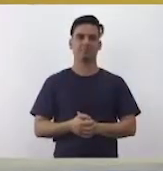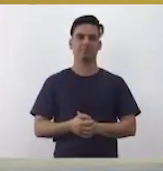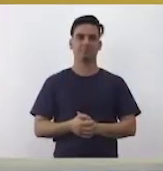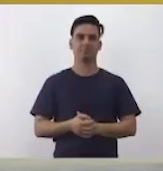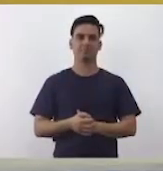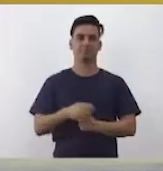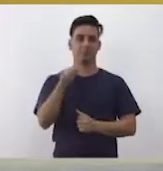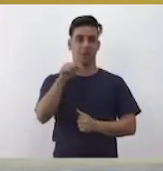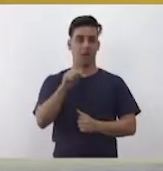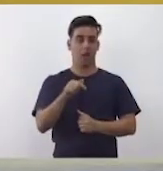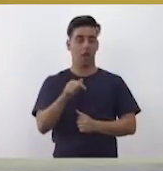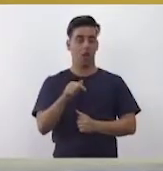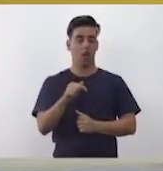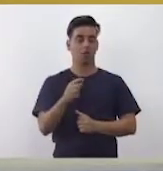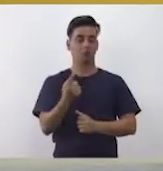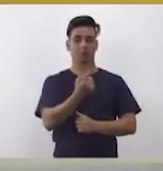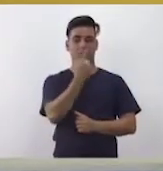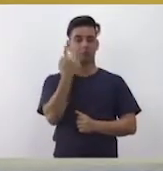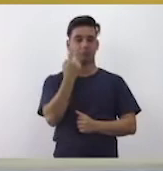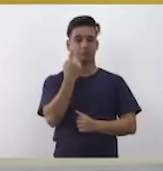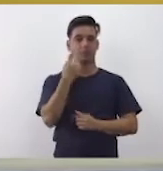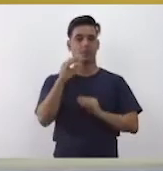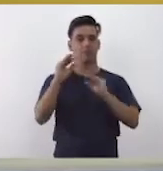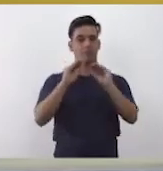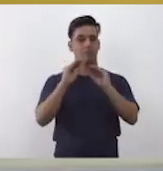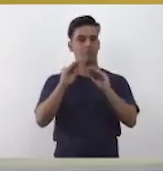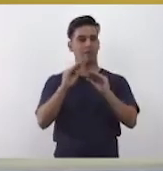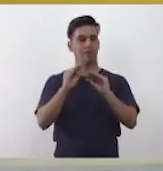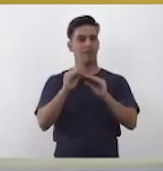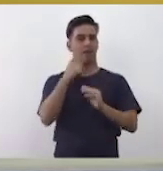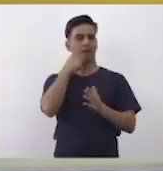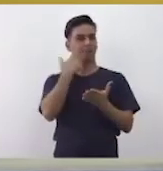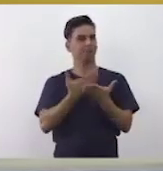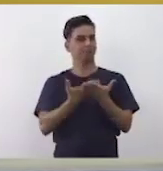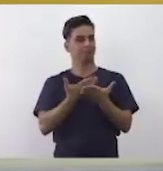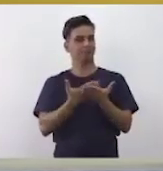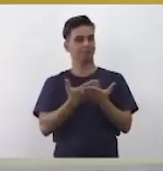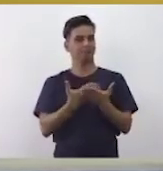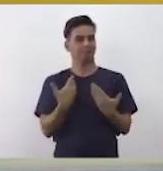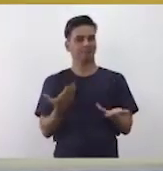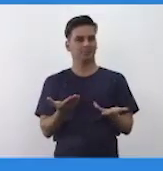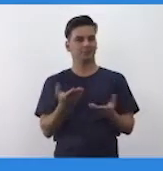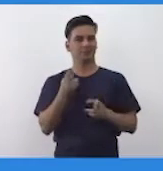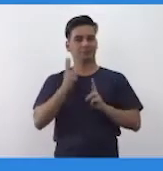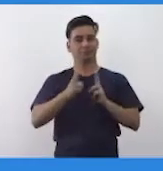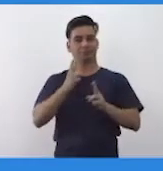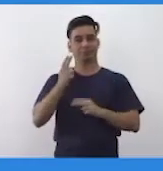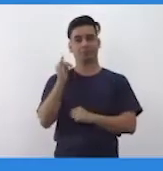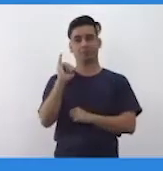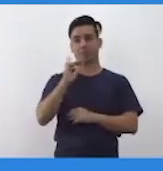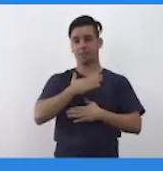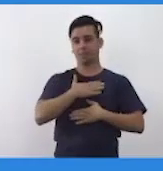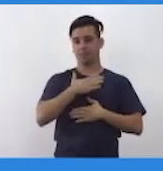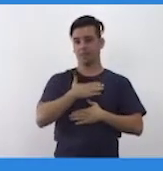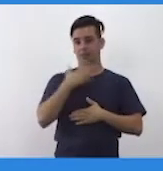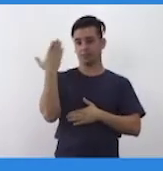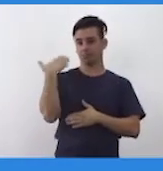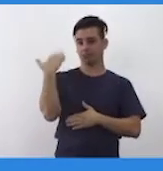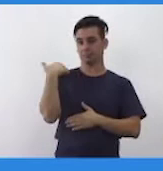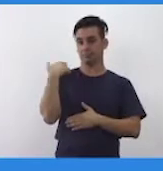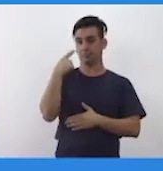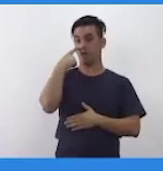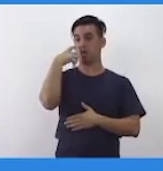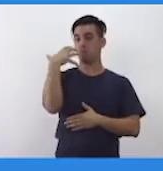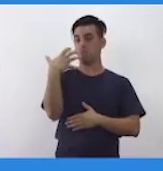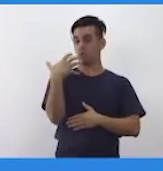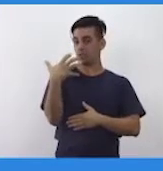esta primera parte preparado la revisión de la actividad independiente, que por su importancia